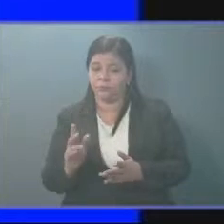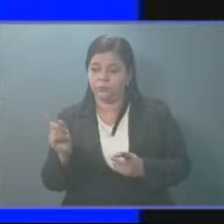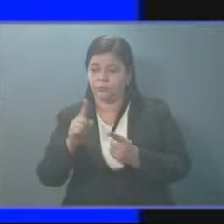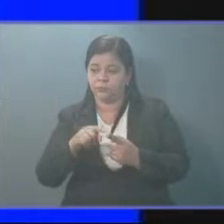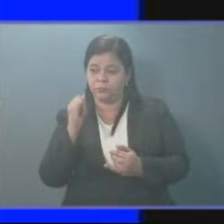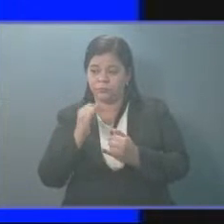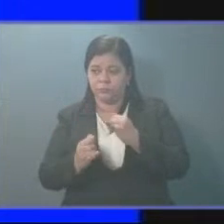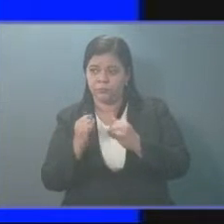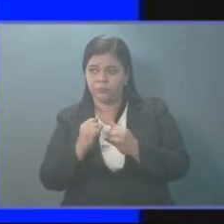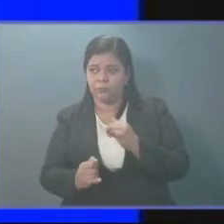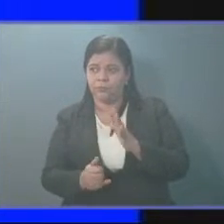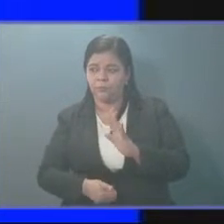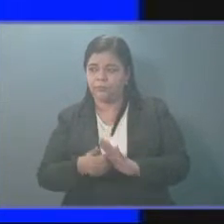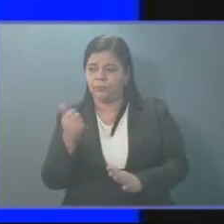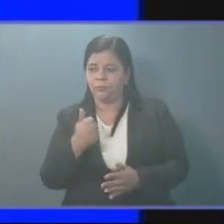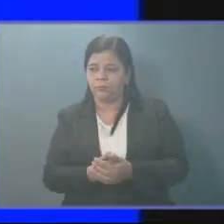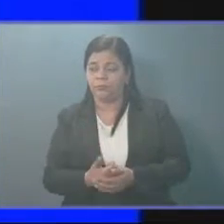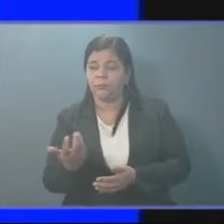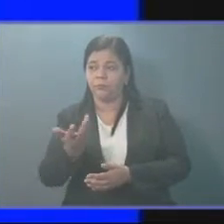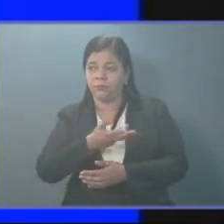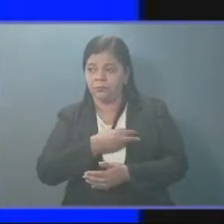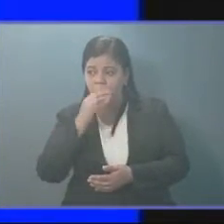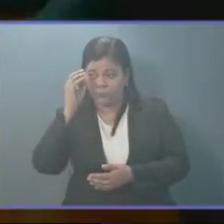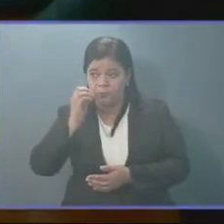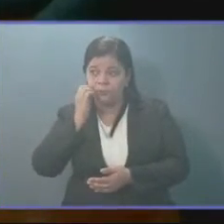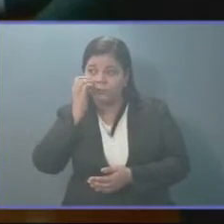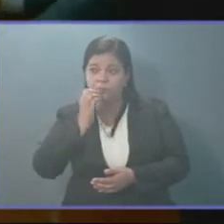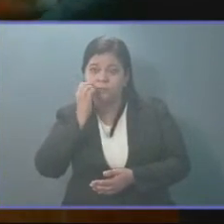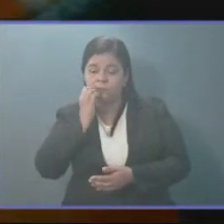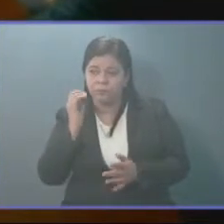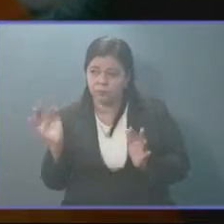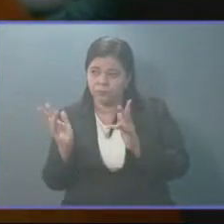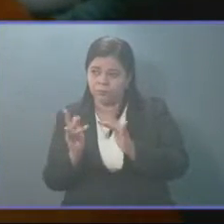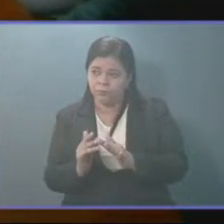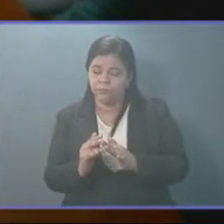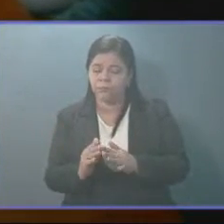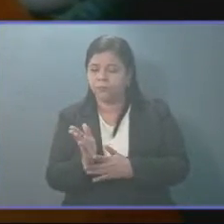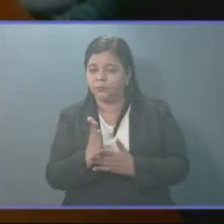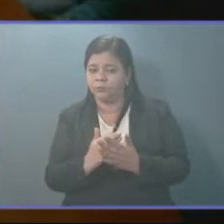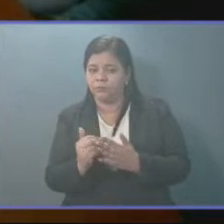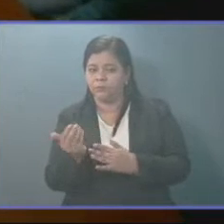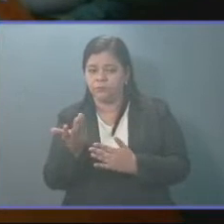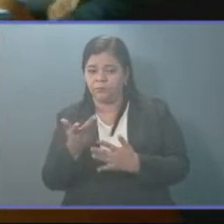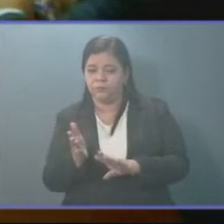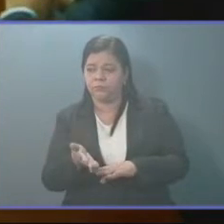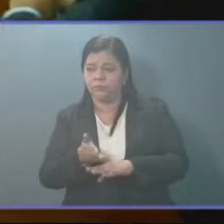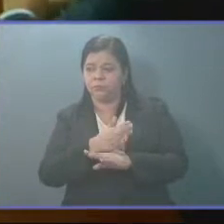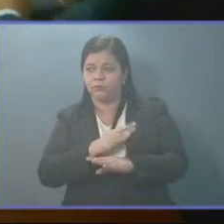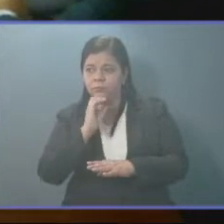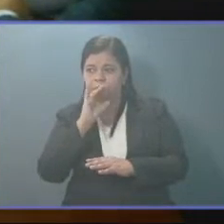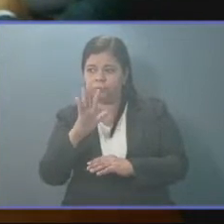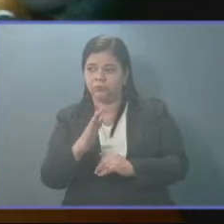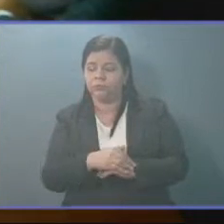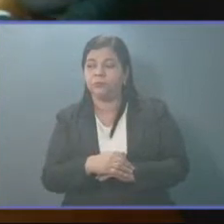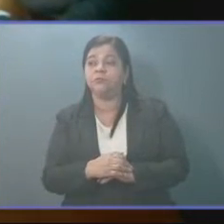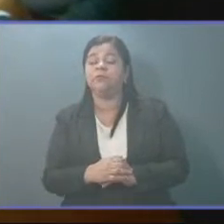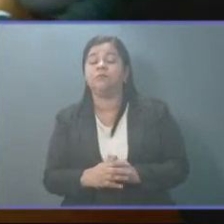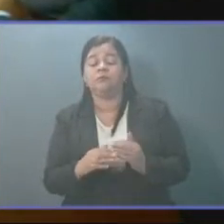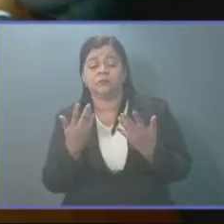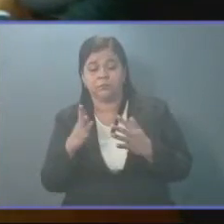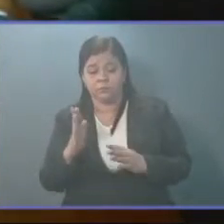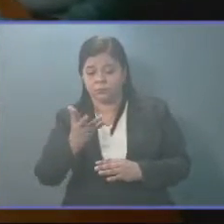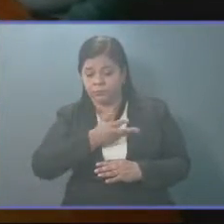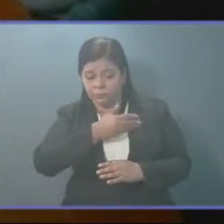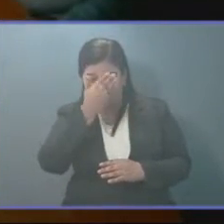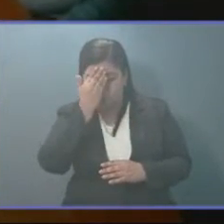porque en las audiencias orales hay un híbrido, y son las excepciones, porque también se